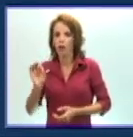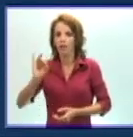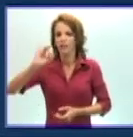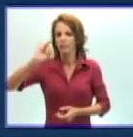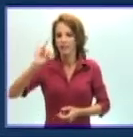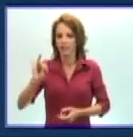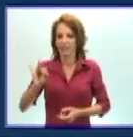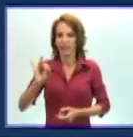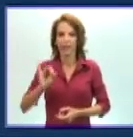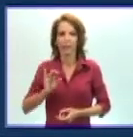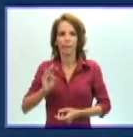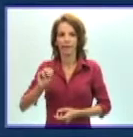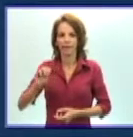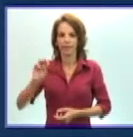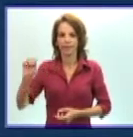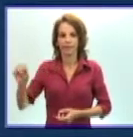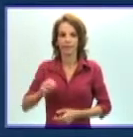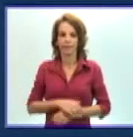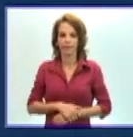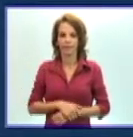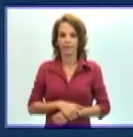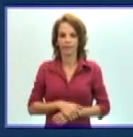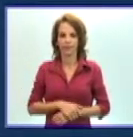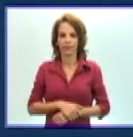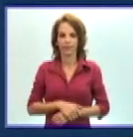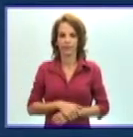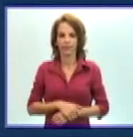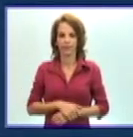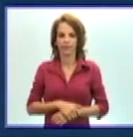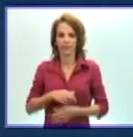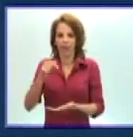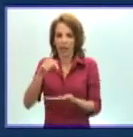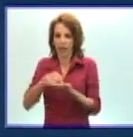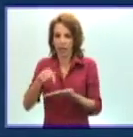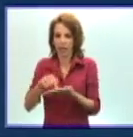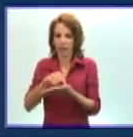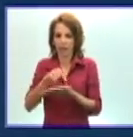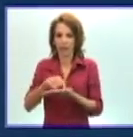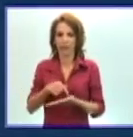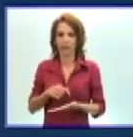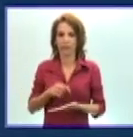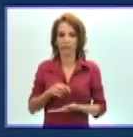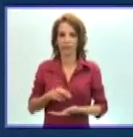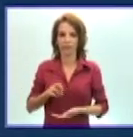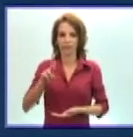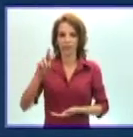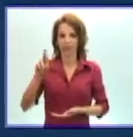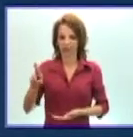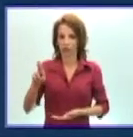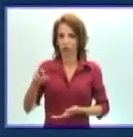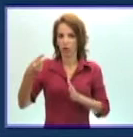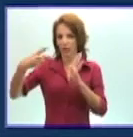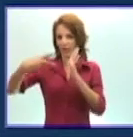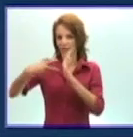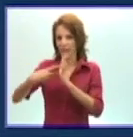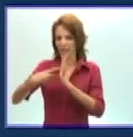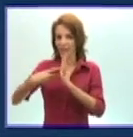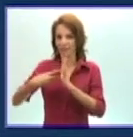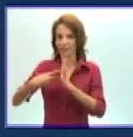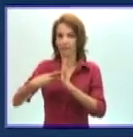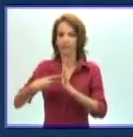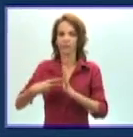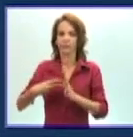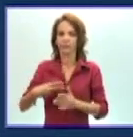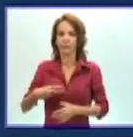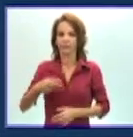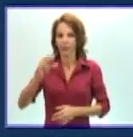realizar? Bueno, calcular la razón entre el grosor de